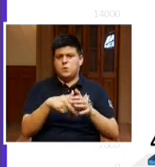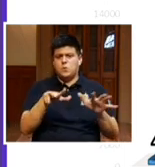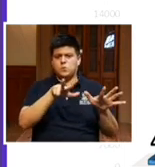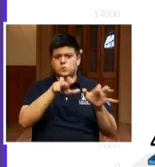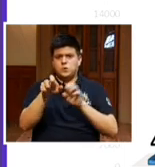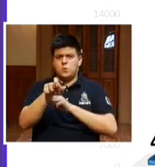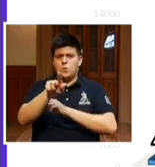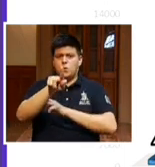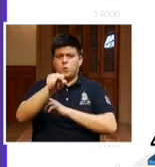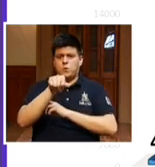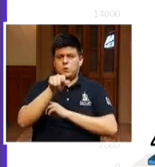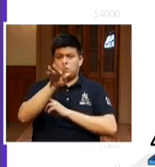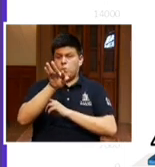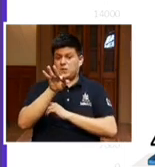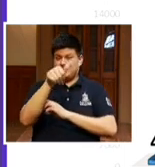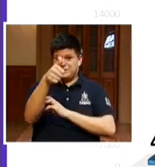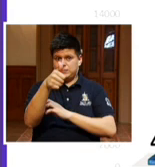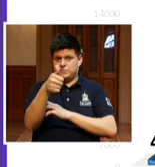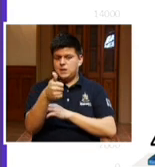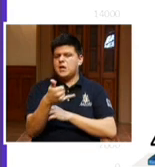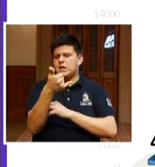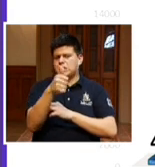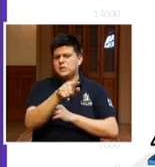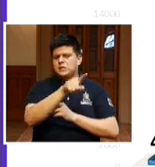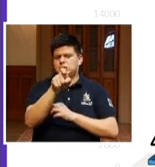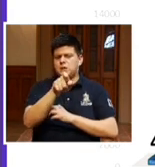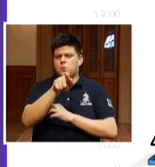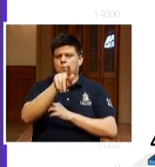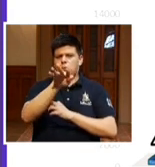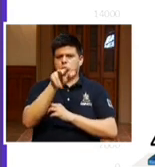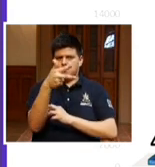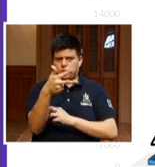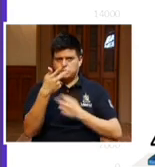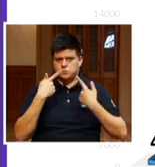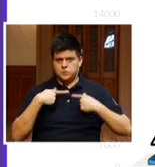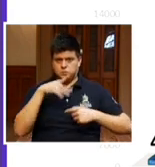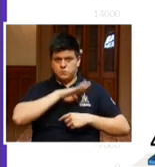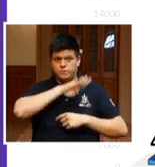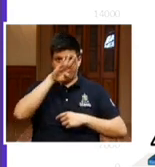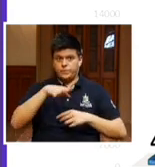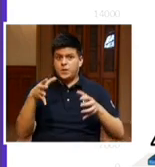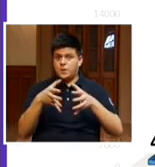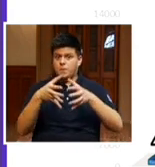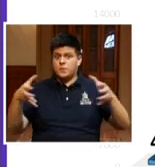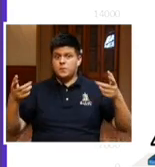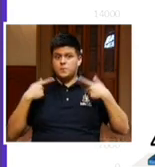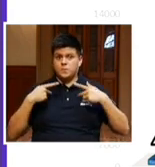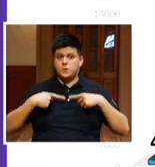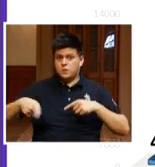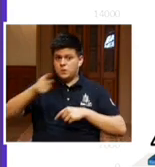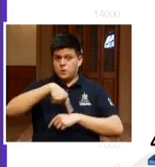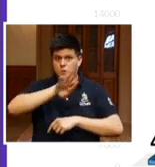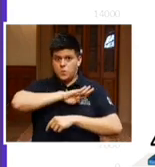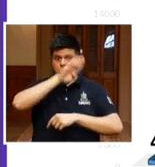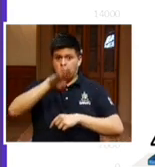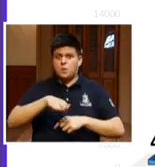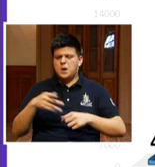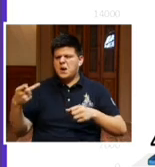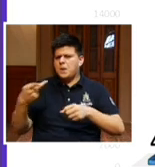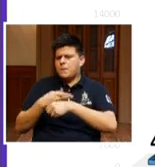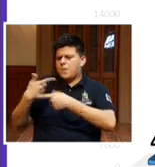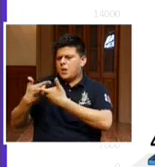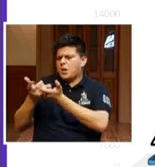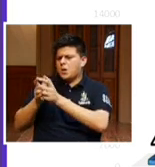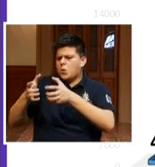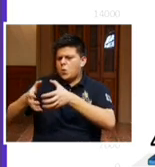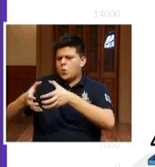17,846 casos en este grupo y 148 defunciones. Y la gran mayoría de defunciones se están agrupando en el grupo etario